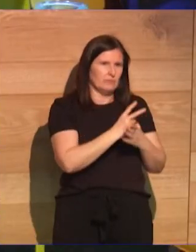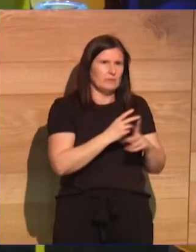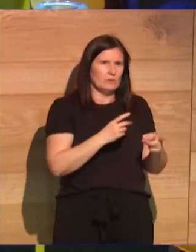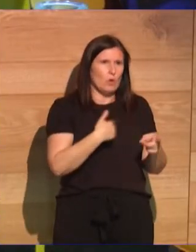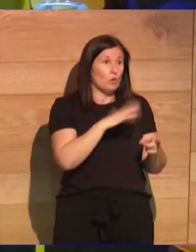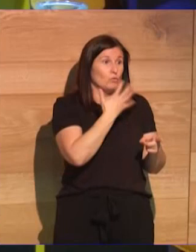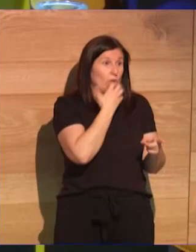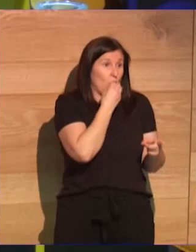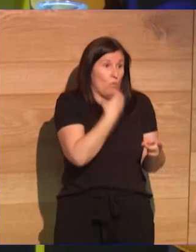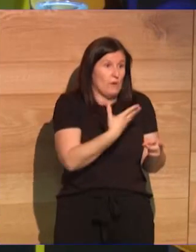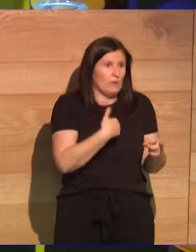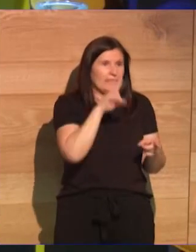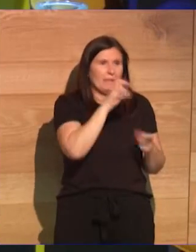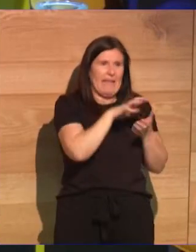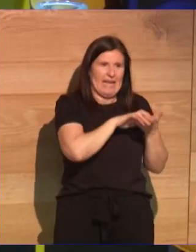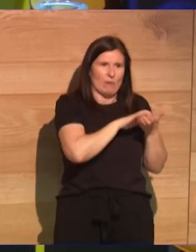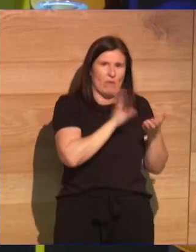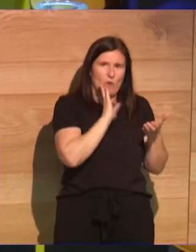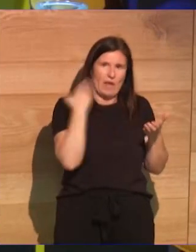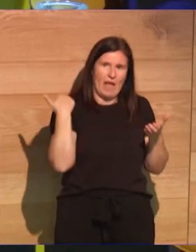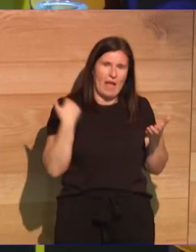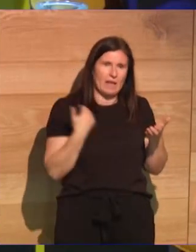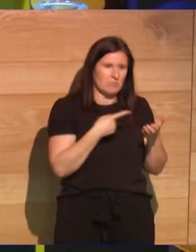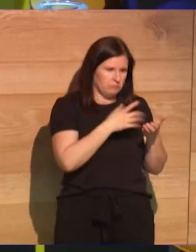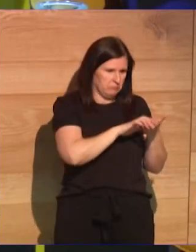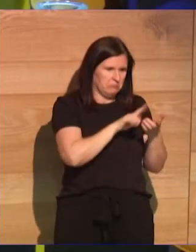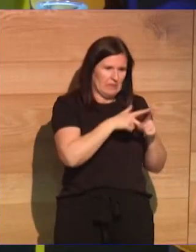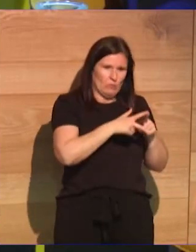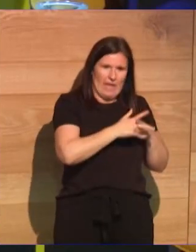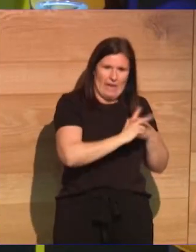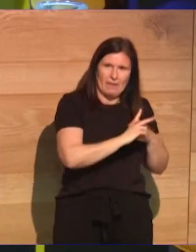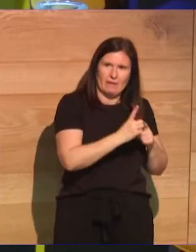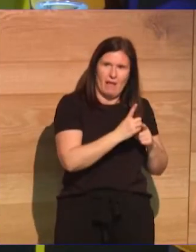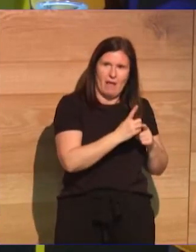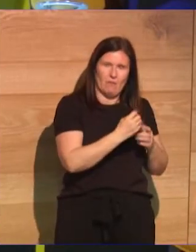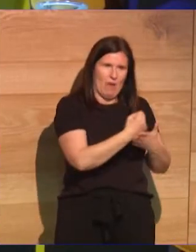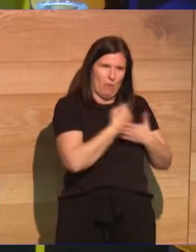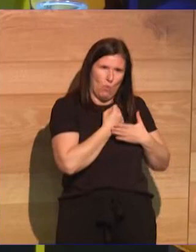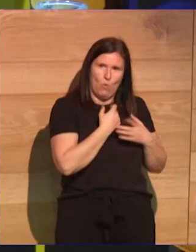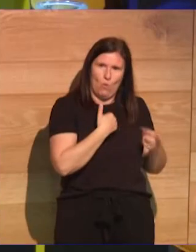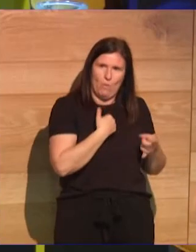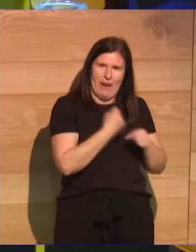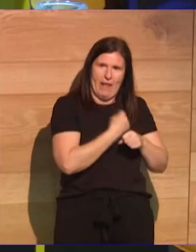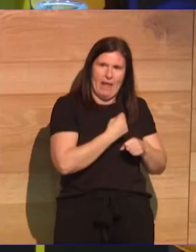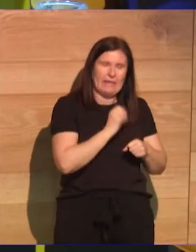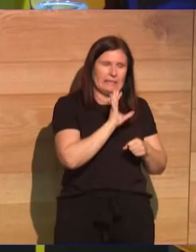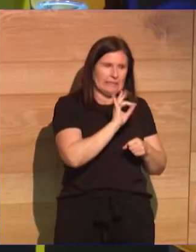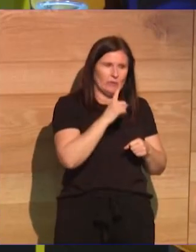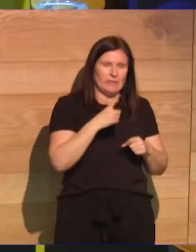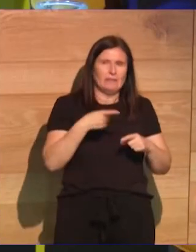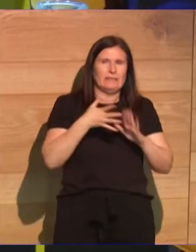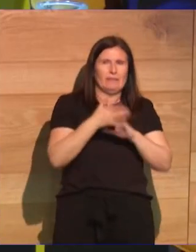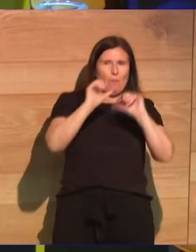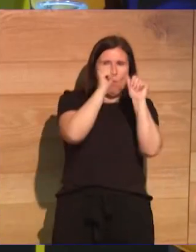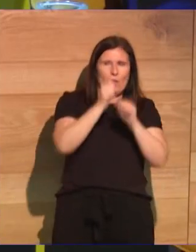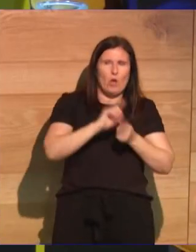el ejemplo buenísimo que has puesto de la calculadora, ¿no? O sea, esto es una herramienta, esto potencia, entonces ahí tenemos que cambiar el modelo. O sea,